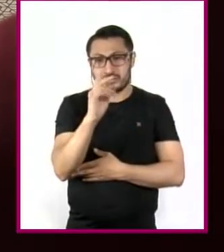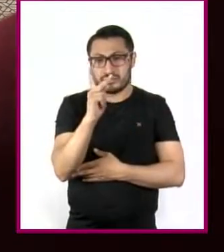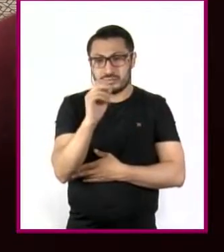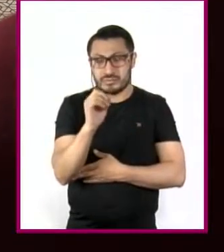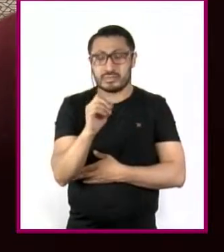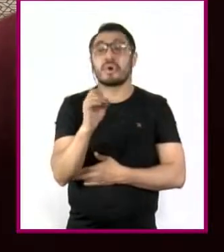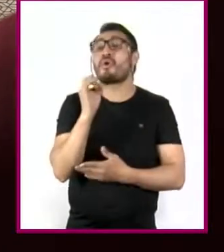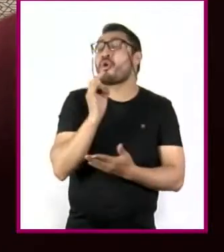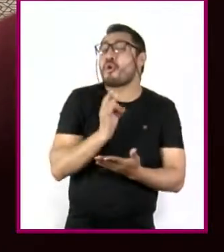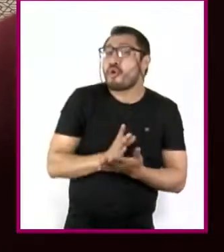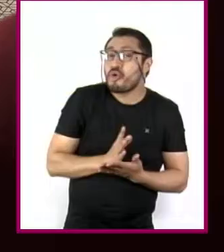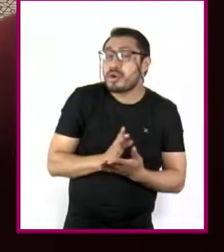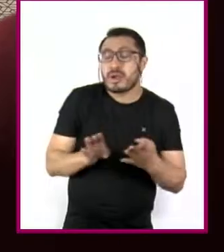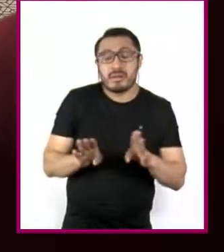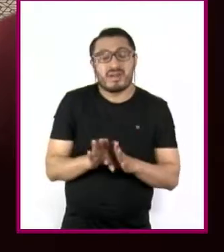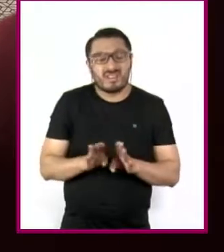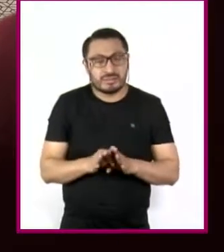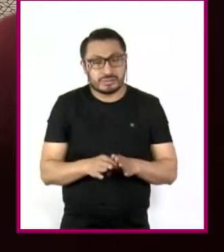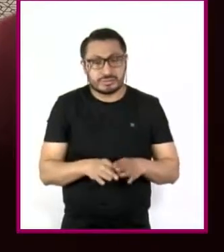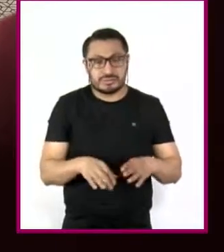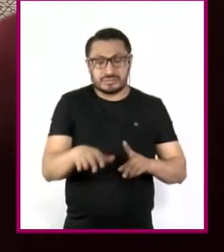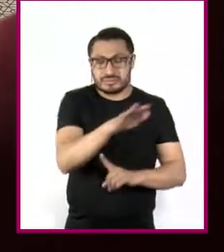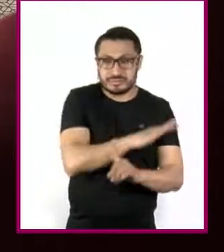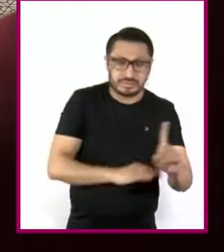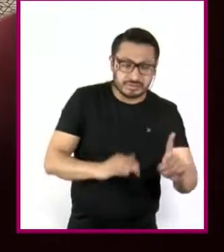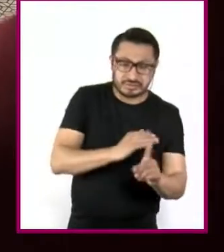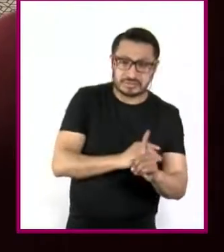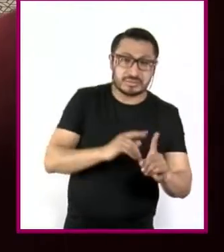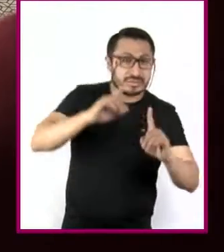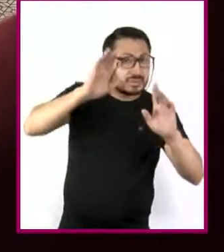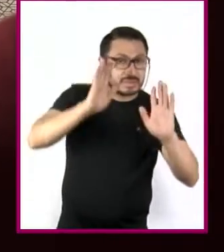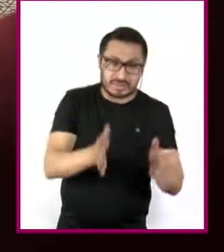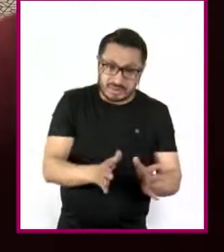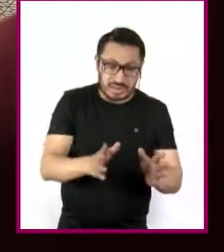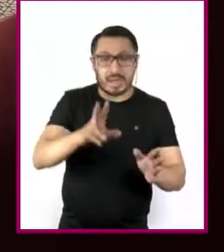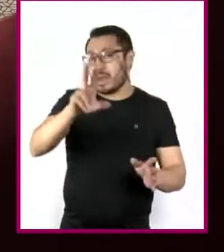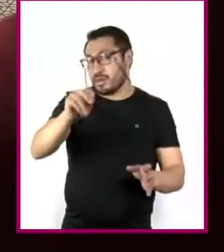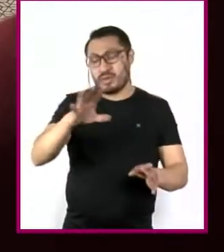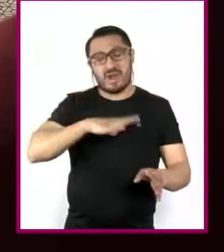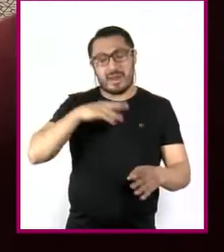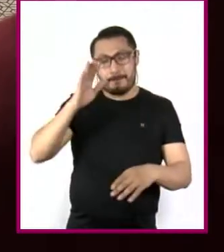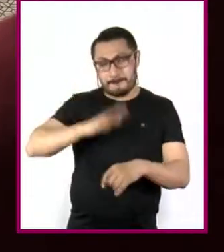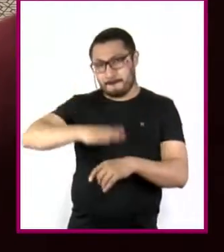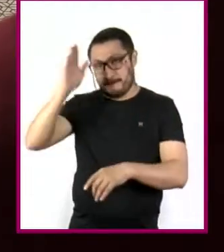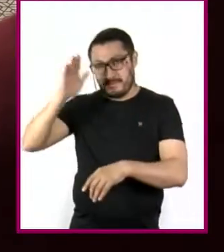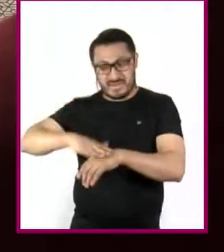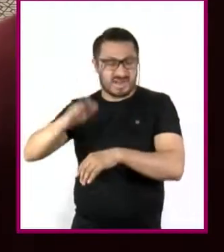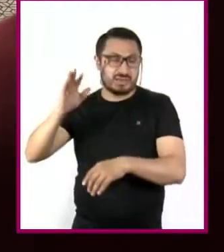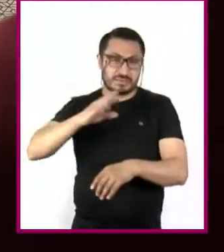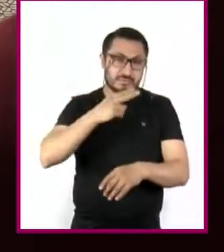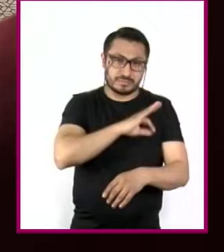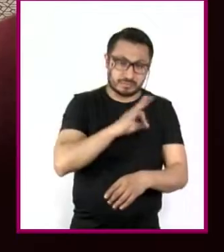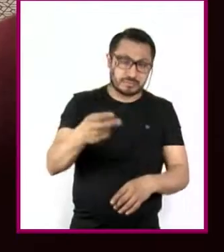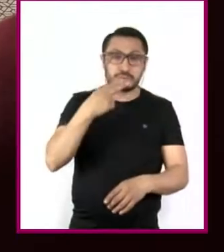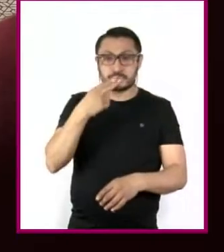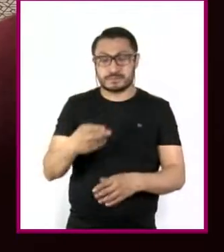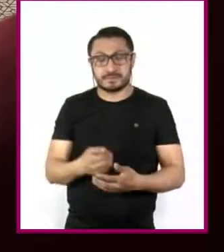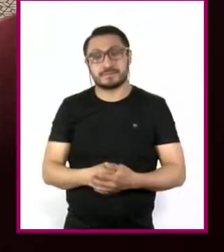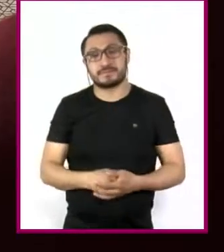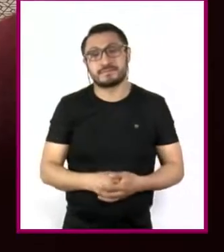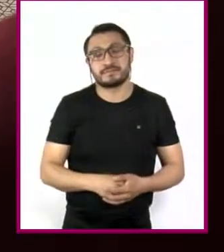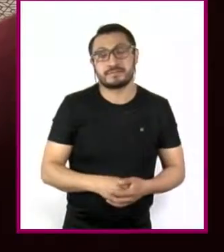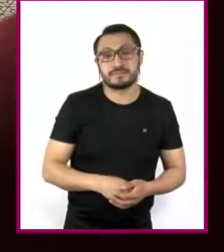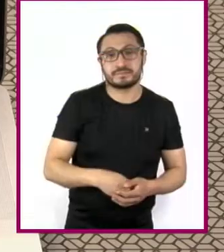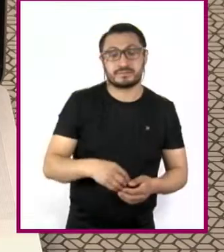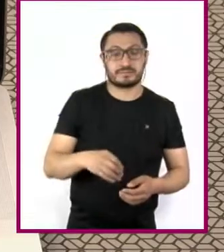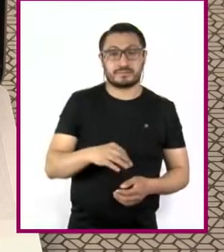se limita a la datación ni a cuestiones climáticas. Hay muchísimas aplicaciones que tienen los diferentes isótopos cosmogénicos